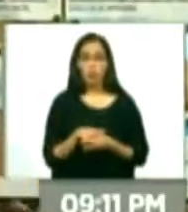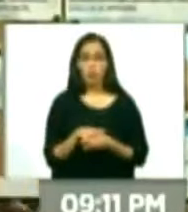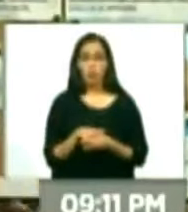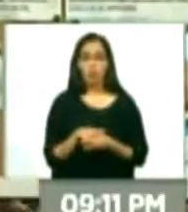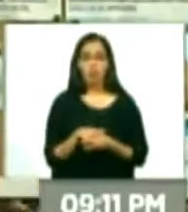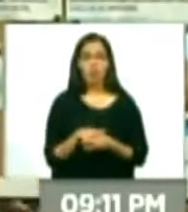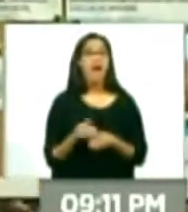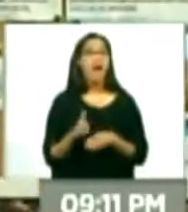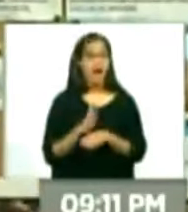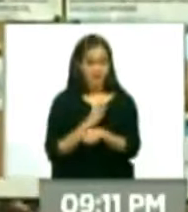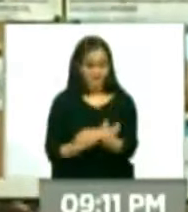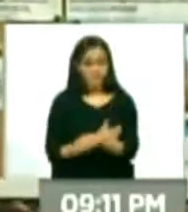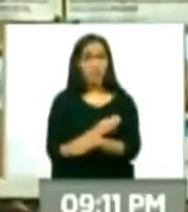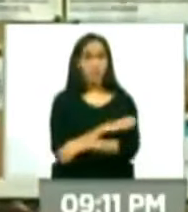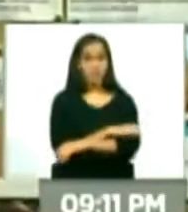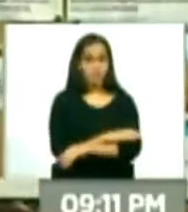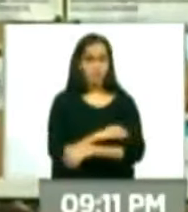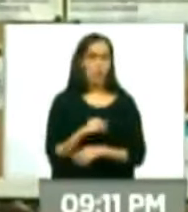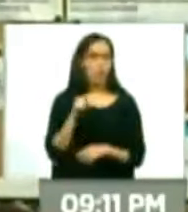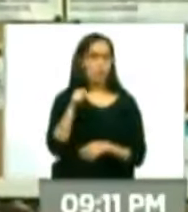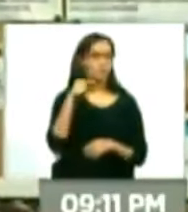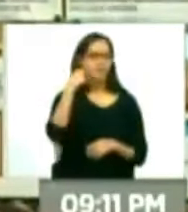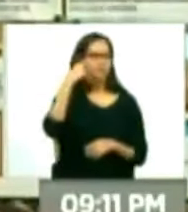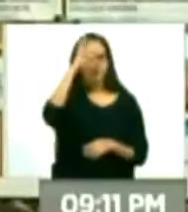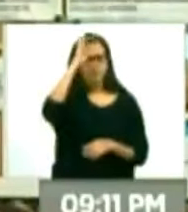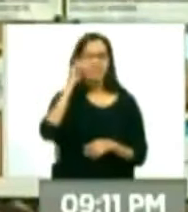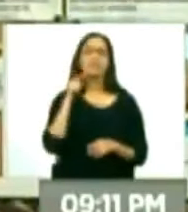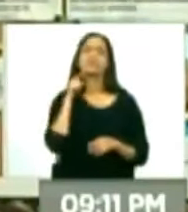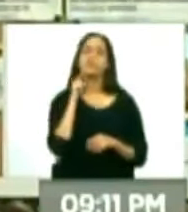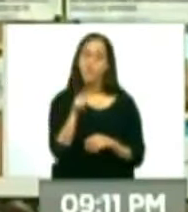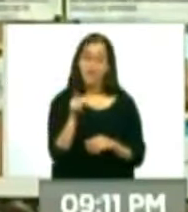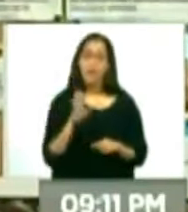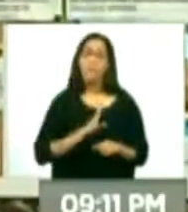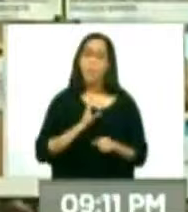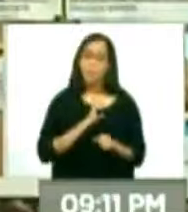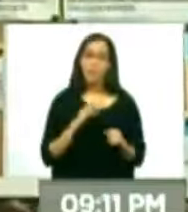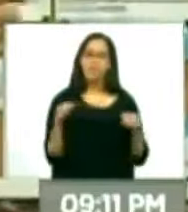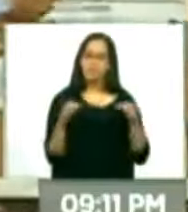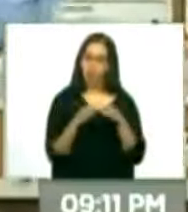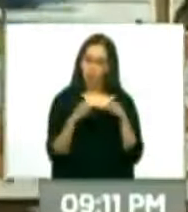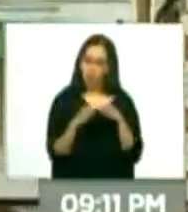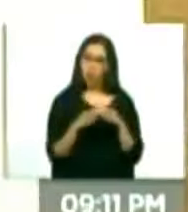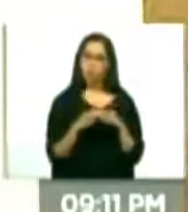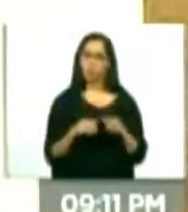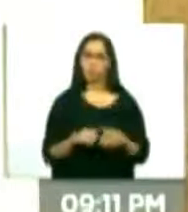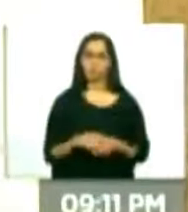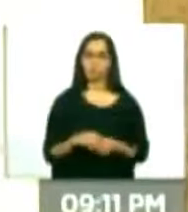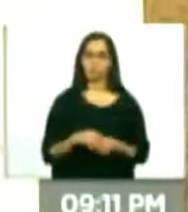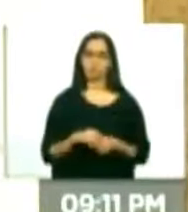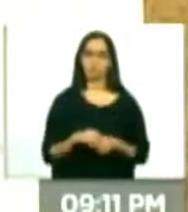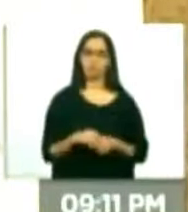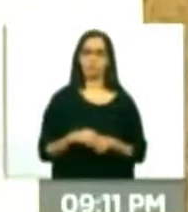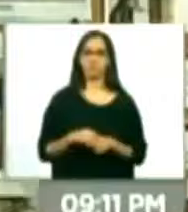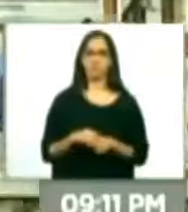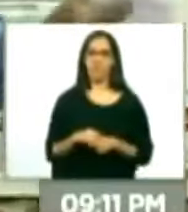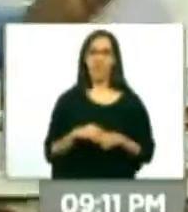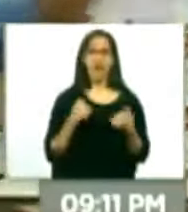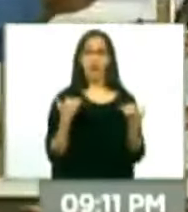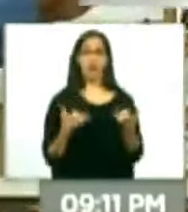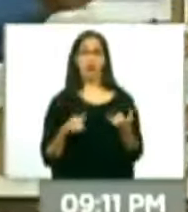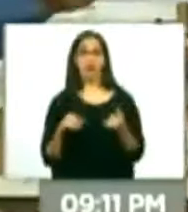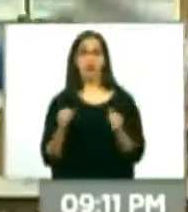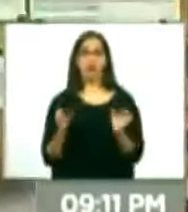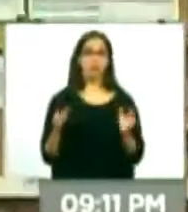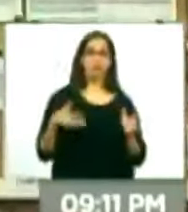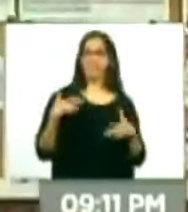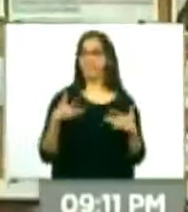Así era antes, Diego Arria. No diga que tú no sabías, porque tú sabías, tú eras parte de esa complicidad que había antes. Entonces ahora, ay, se siente...